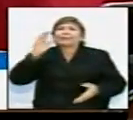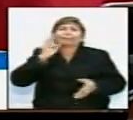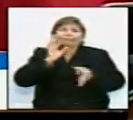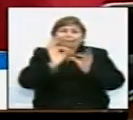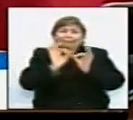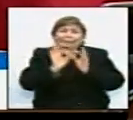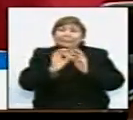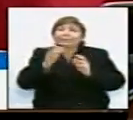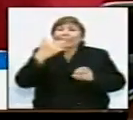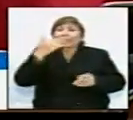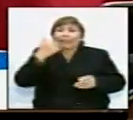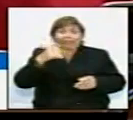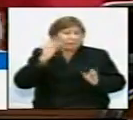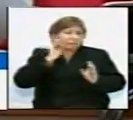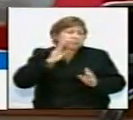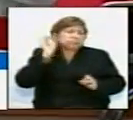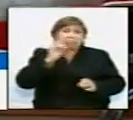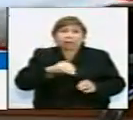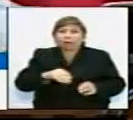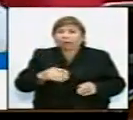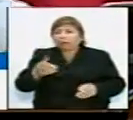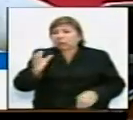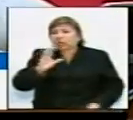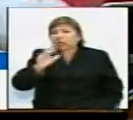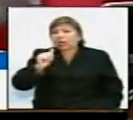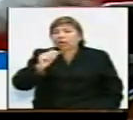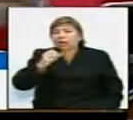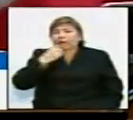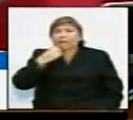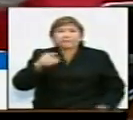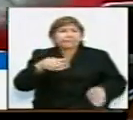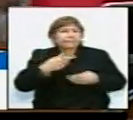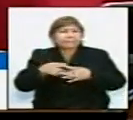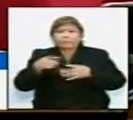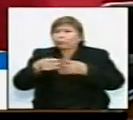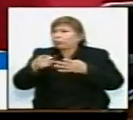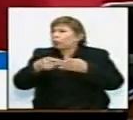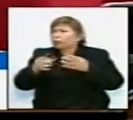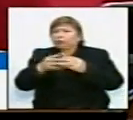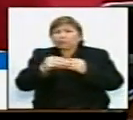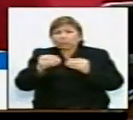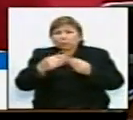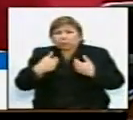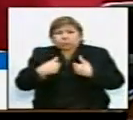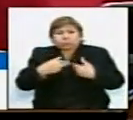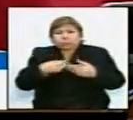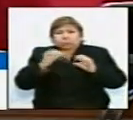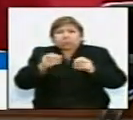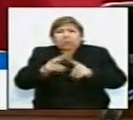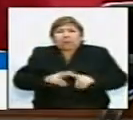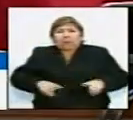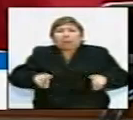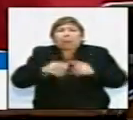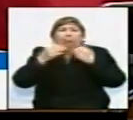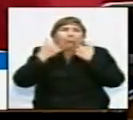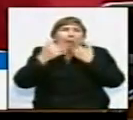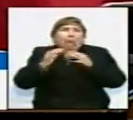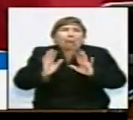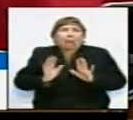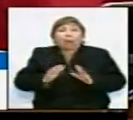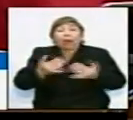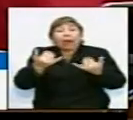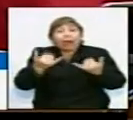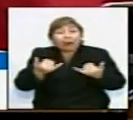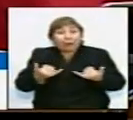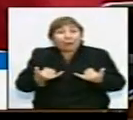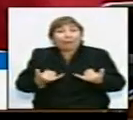botaban, igual que el mucílago de cacao, igual que un montón de productos a los que no les poníamos valor. Hoy día, con